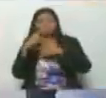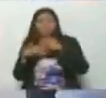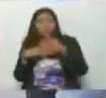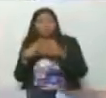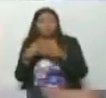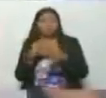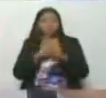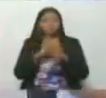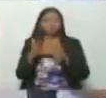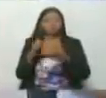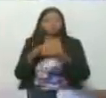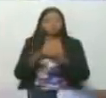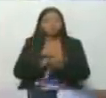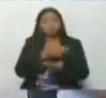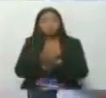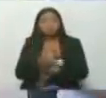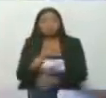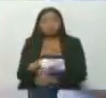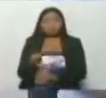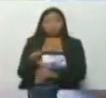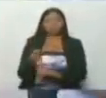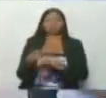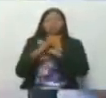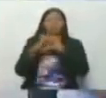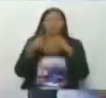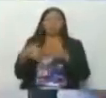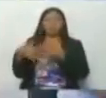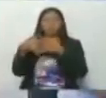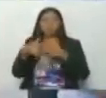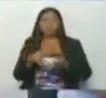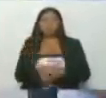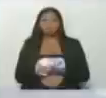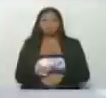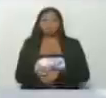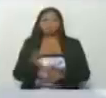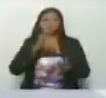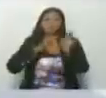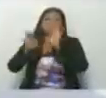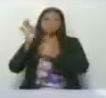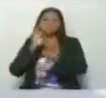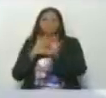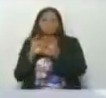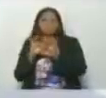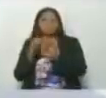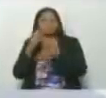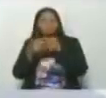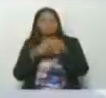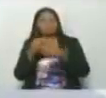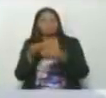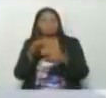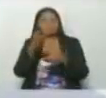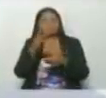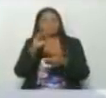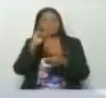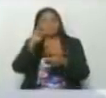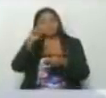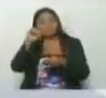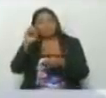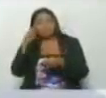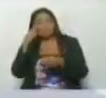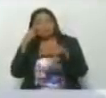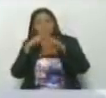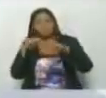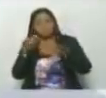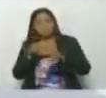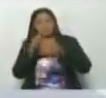ocasionalmente por el imperialismo la escogencia de los candidatos en las elecciones primarias llama a la reflexión a revisar porque